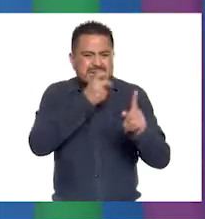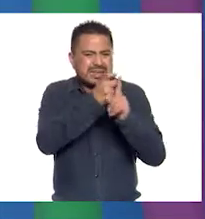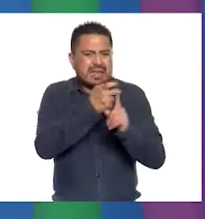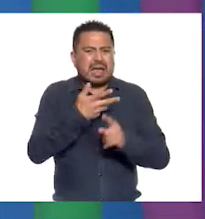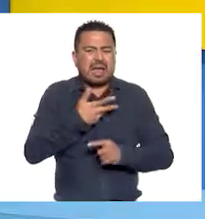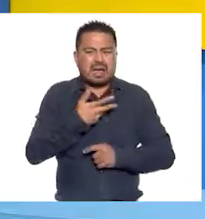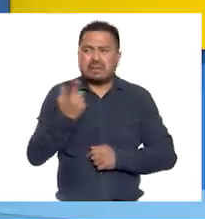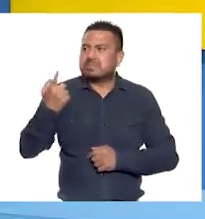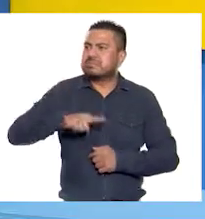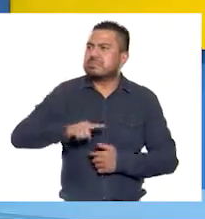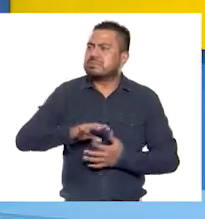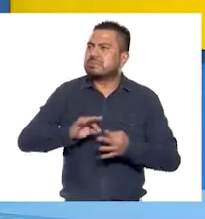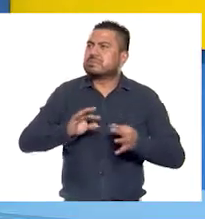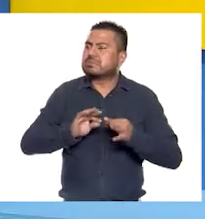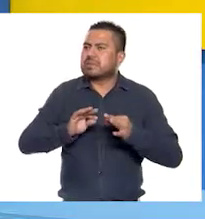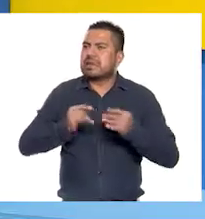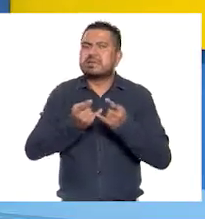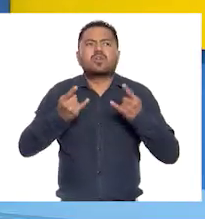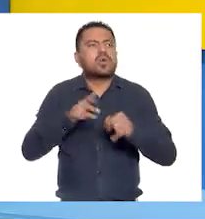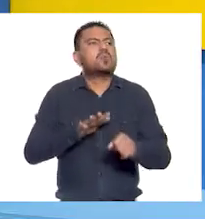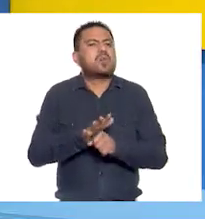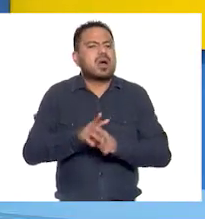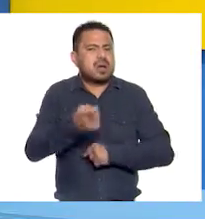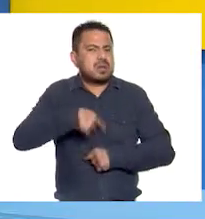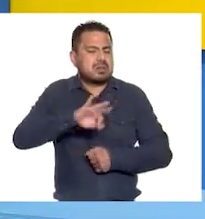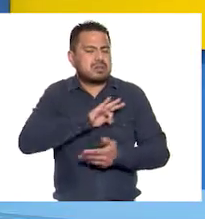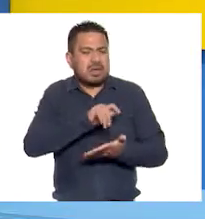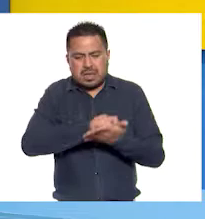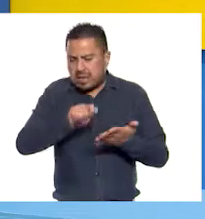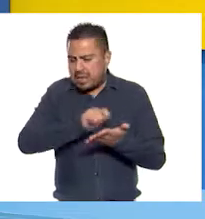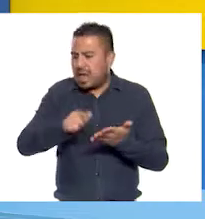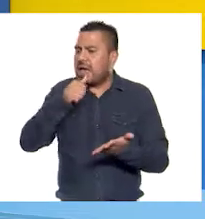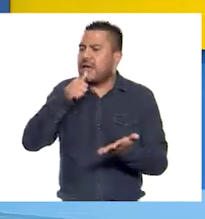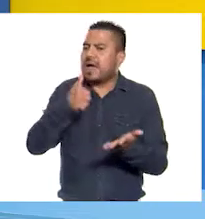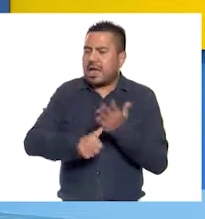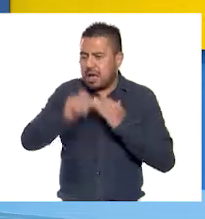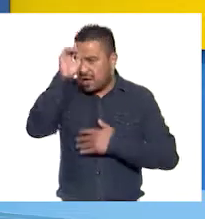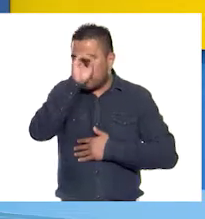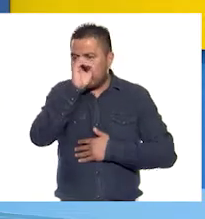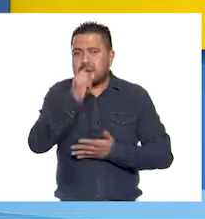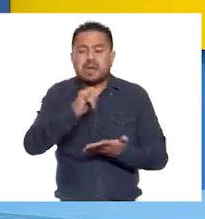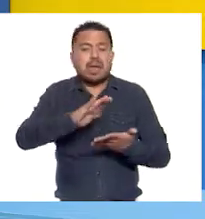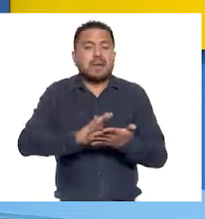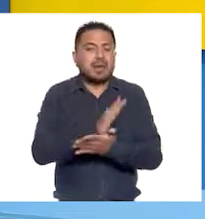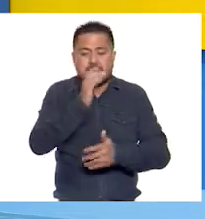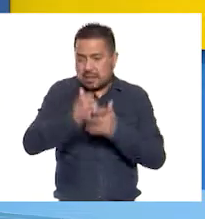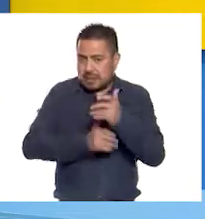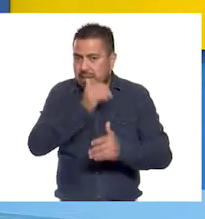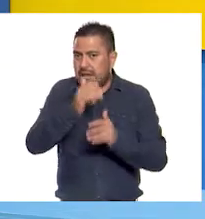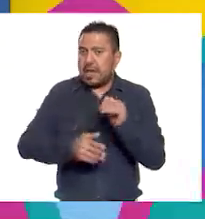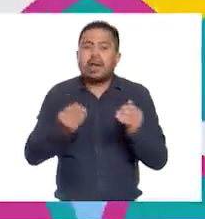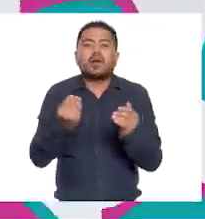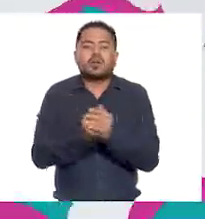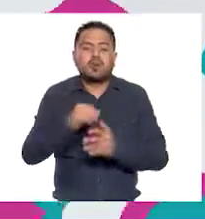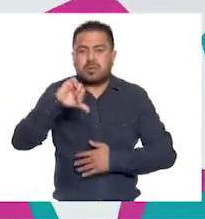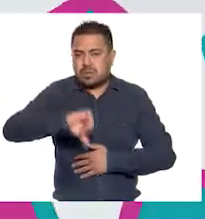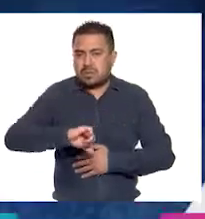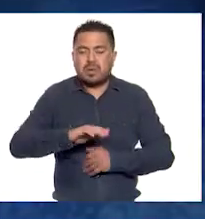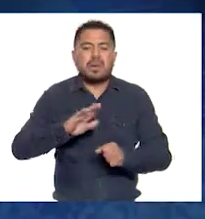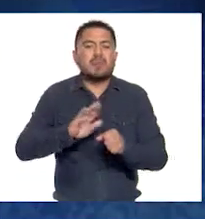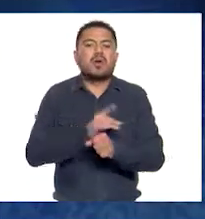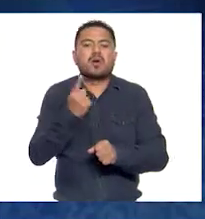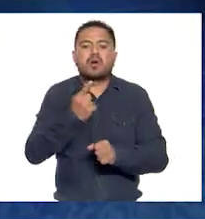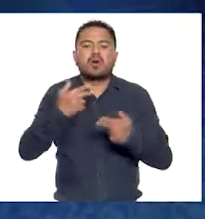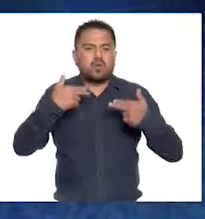una lección de la historia sobre la cual podemos escribir en nuestras cartas de opinión y cerrar esta clase. ¿Por qué